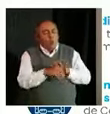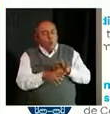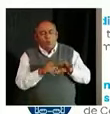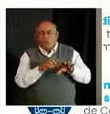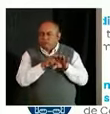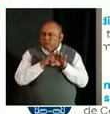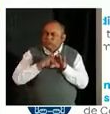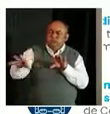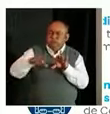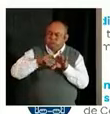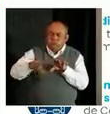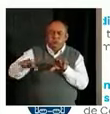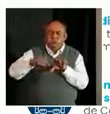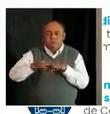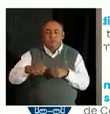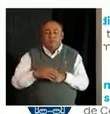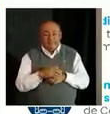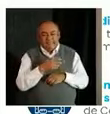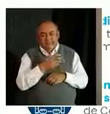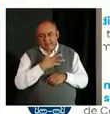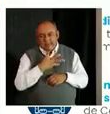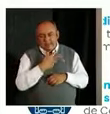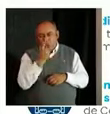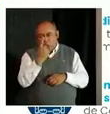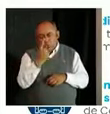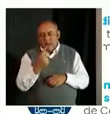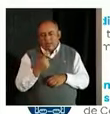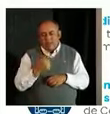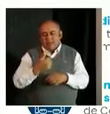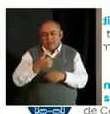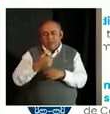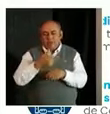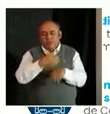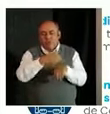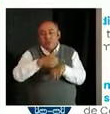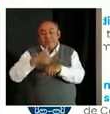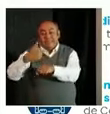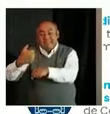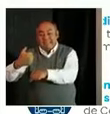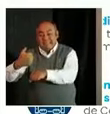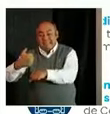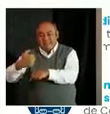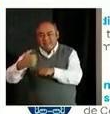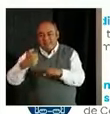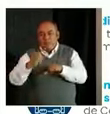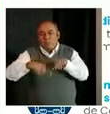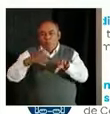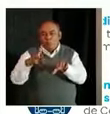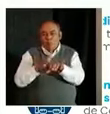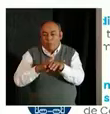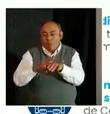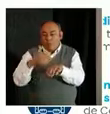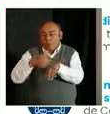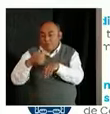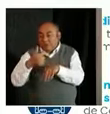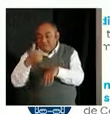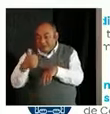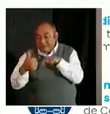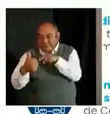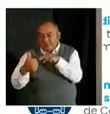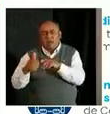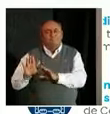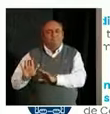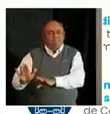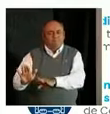Siempre dejamos una sexta bomba como reserva, y las otras 5 pudieran dar en